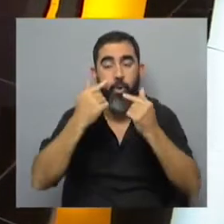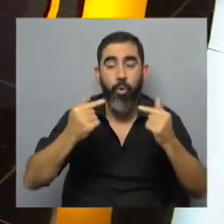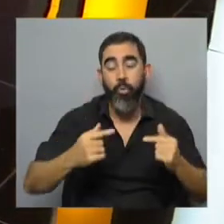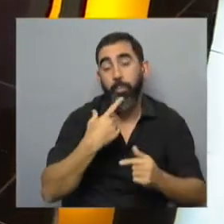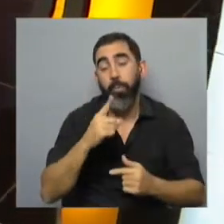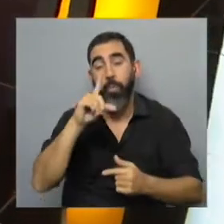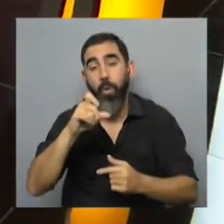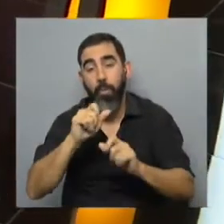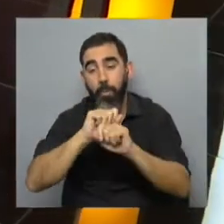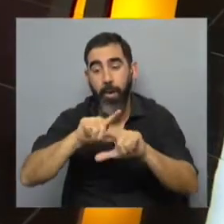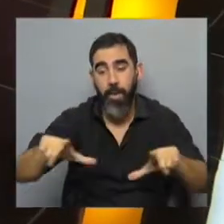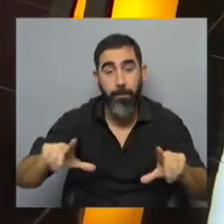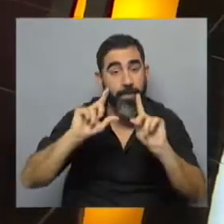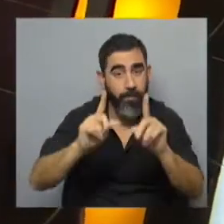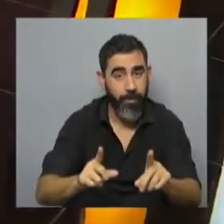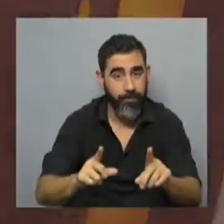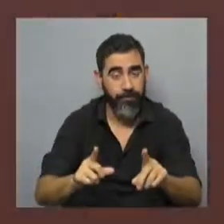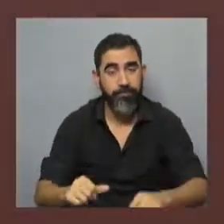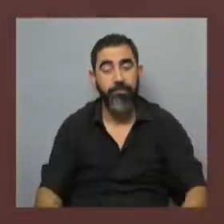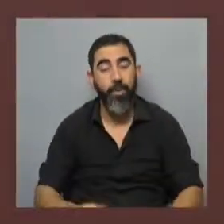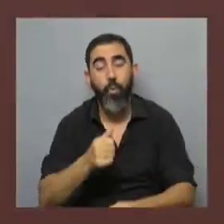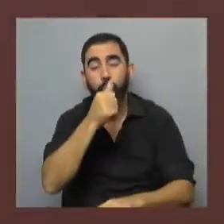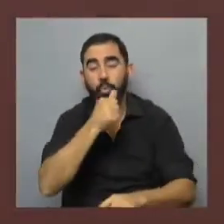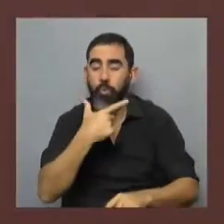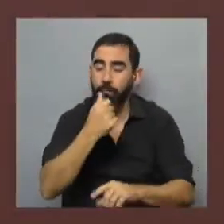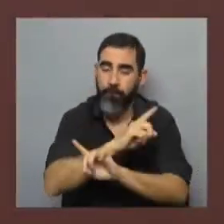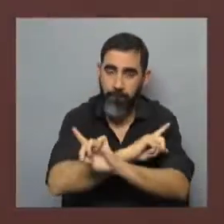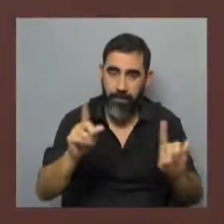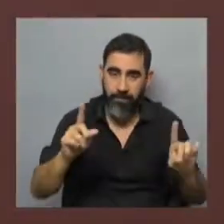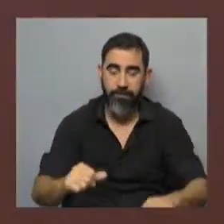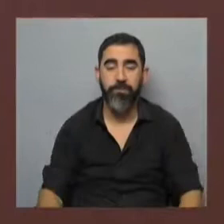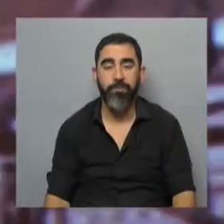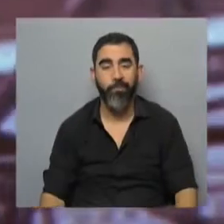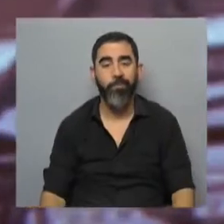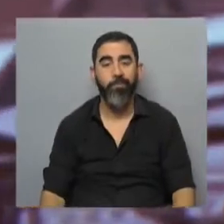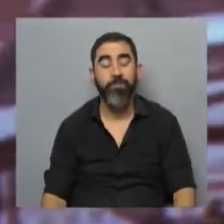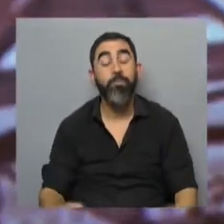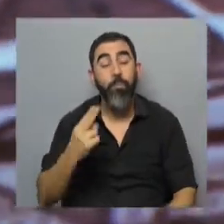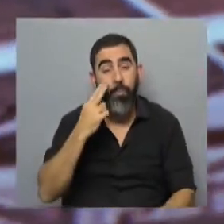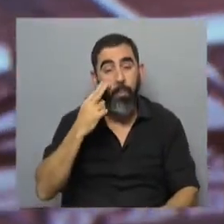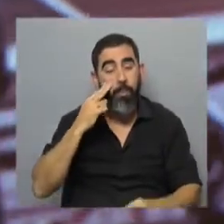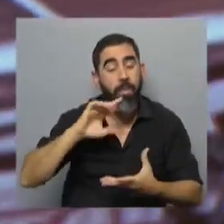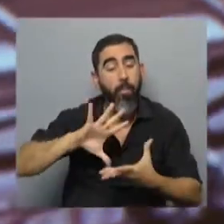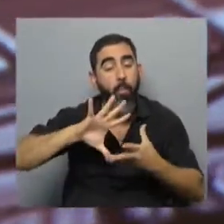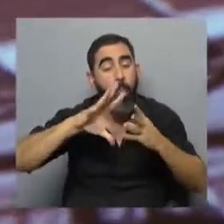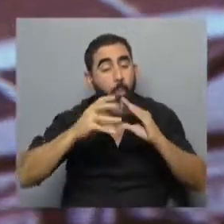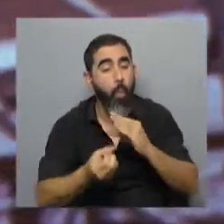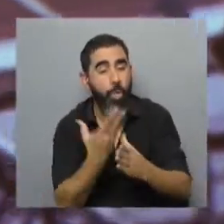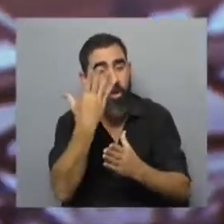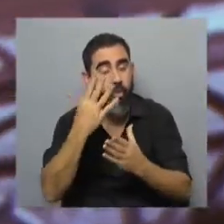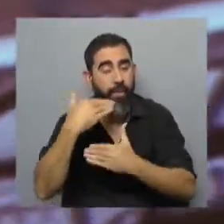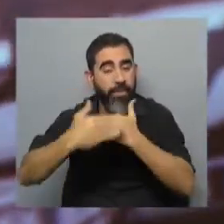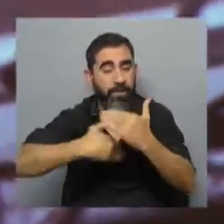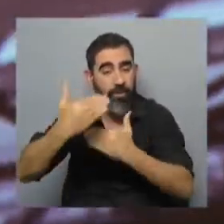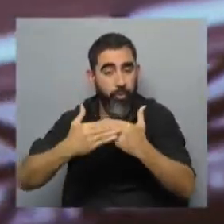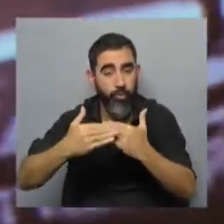agua para potabilizar. Eso no es una solución simple ni trivial, es un problema del modelo de desarrollo que aplicamos como sociedad a